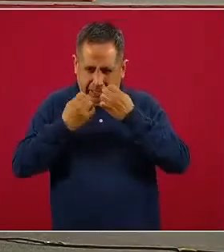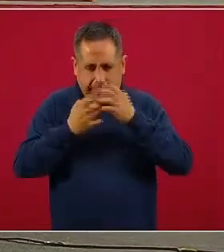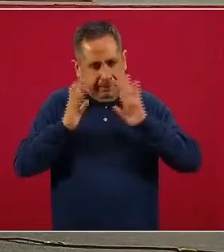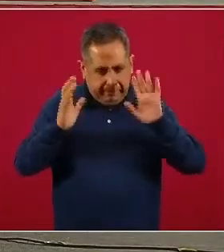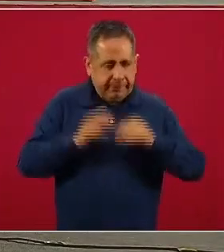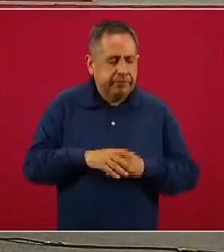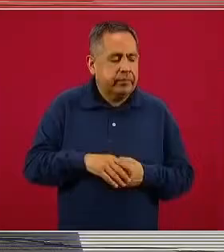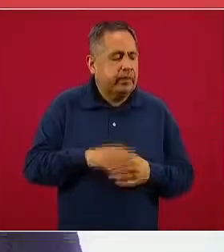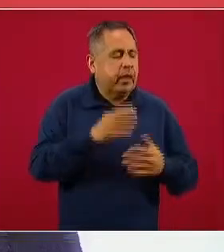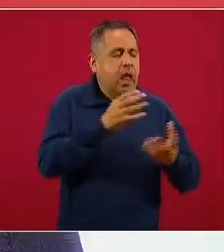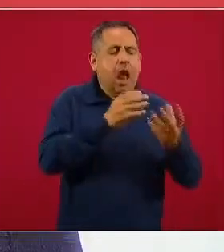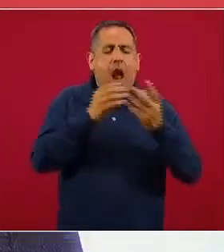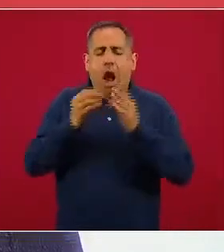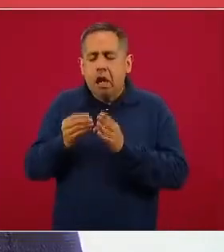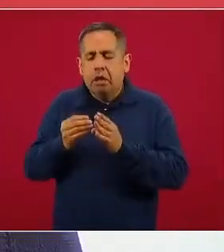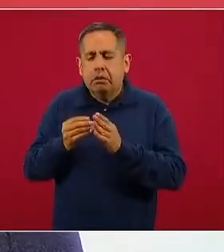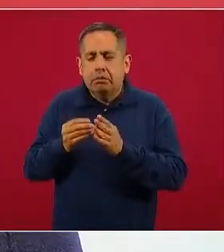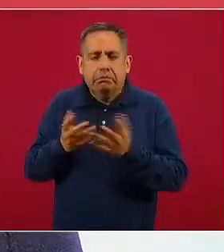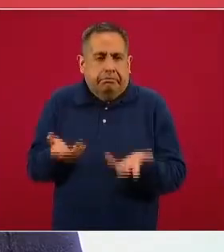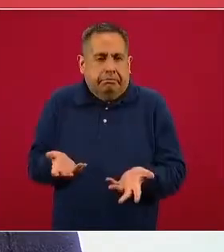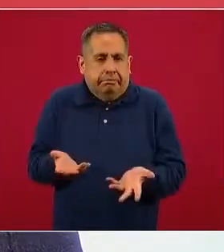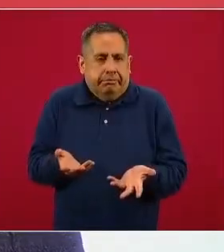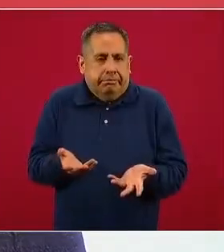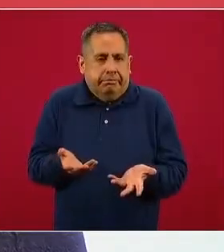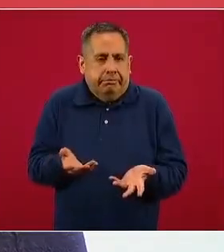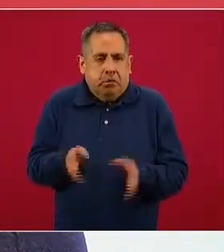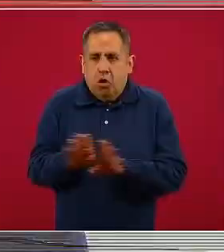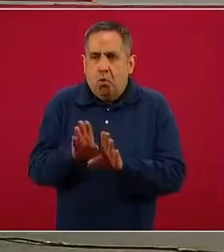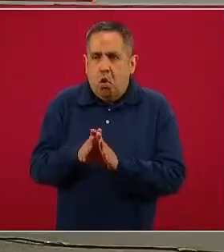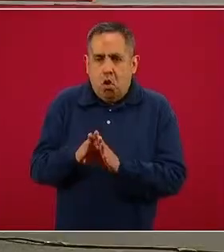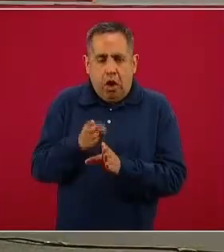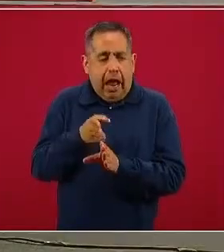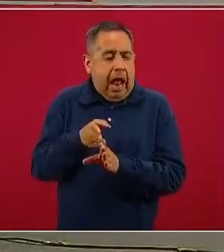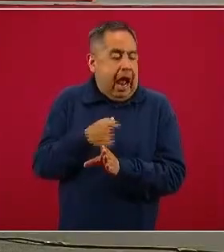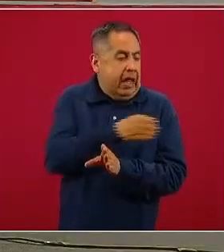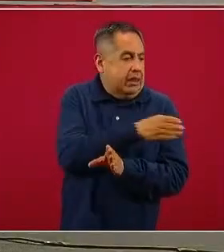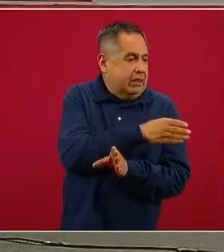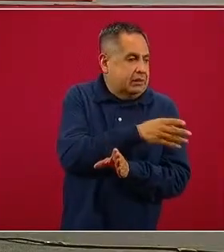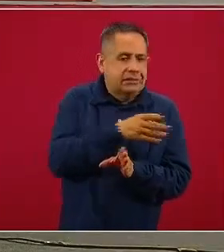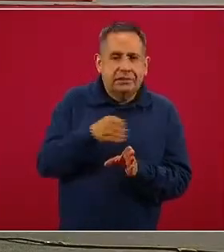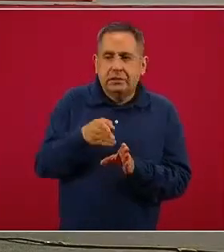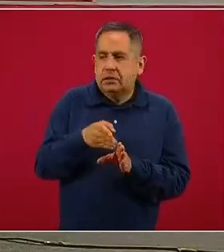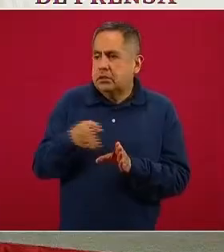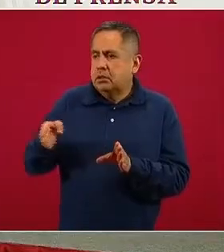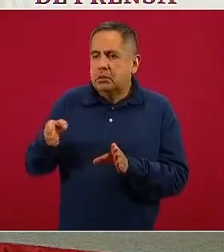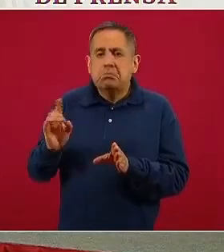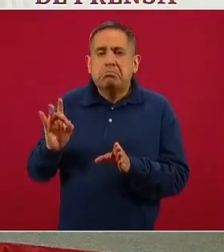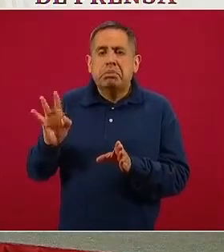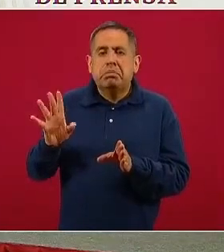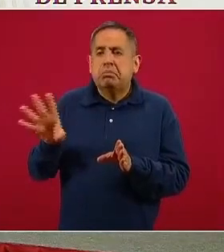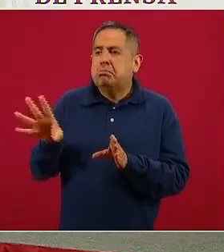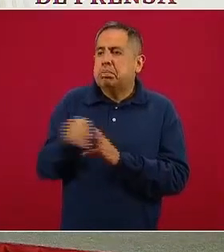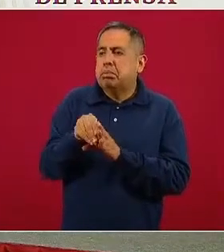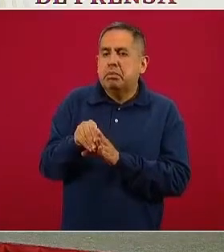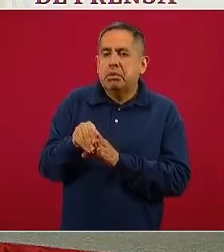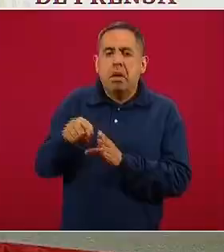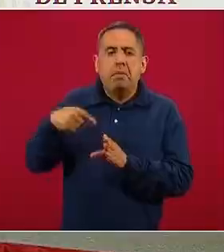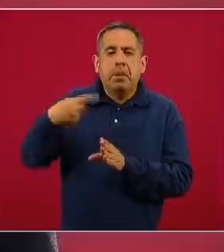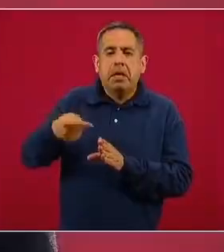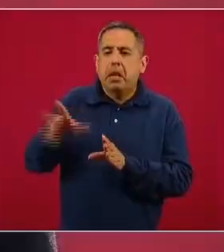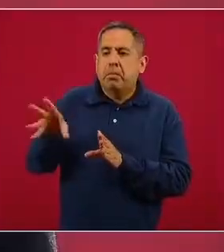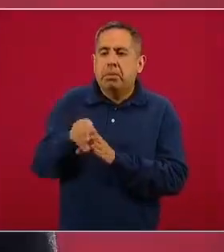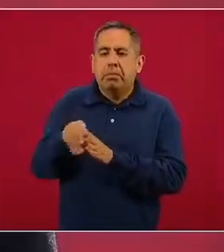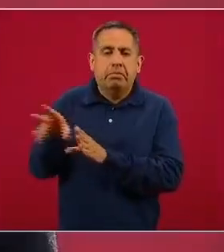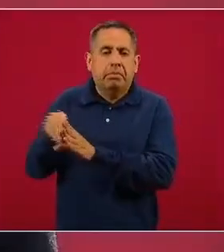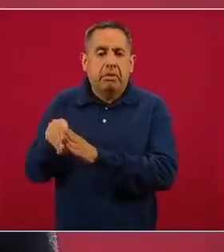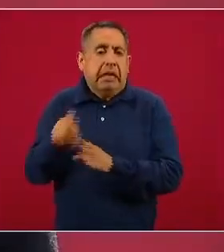contagie, realmente el resultado es mínimo, porque la prueba no es para no contagiarse, La prueba solamente me evidencia en un